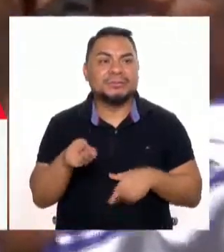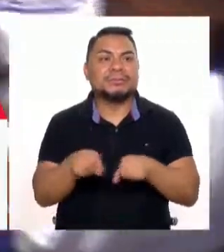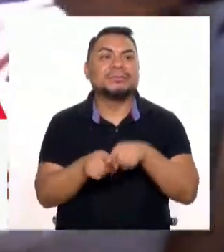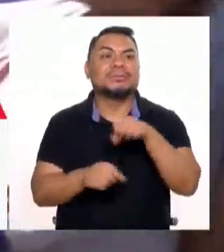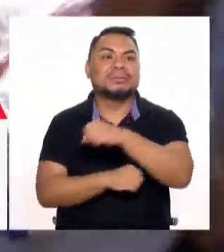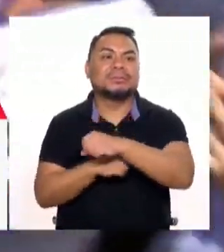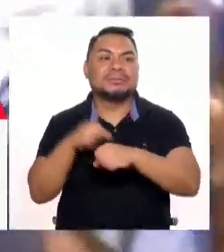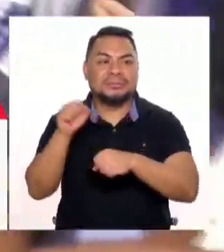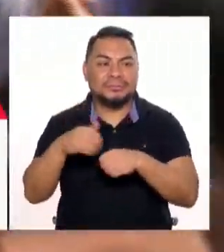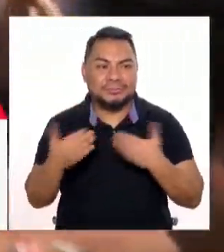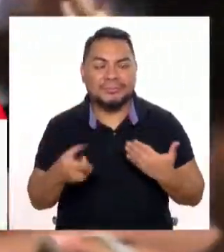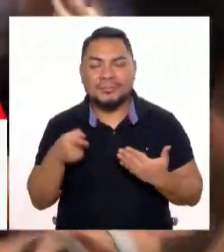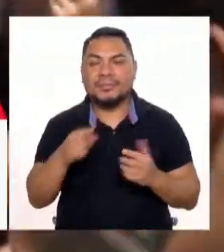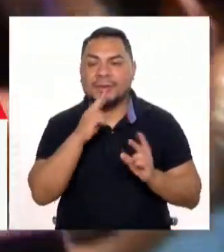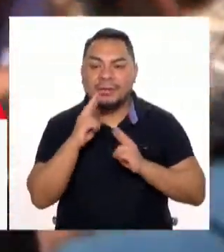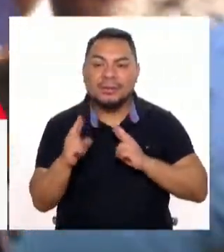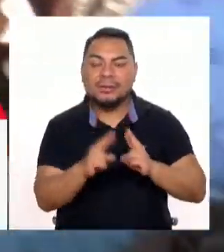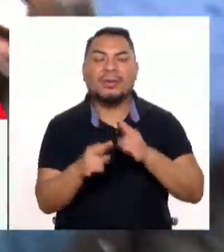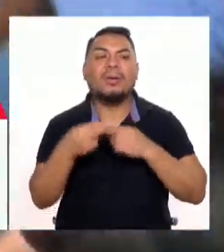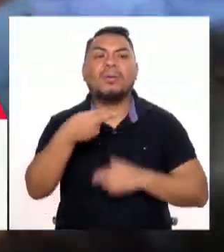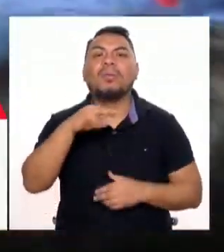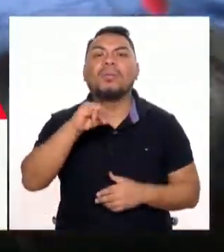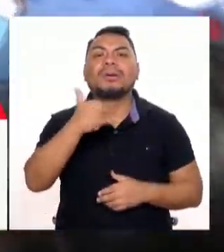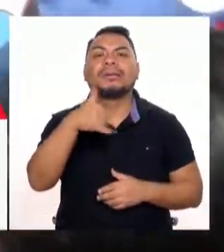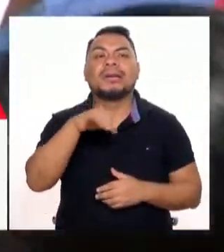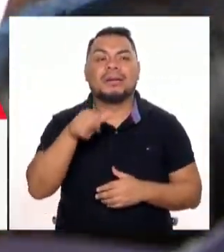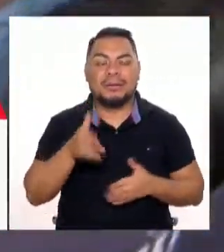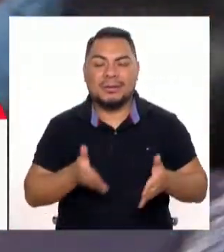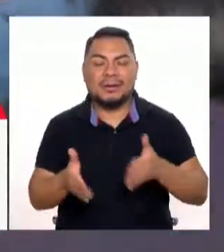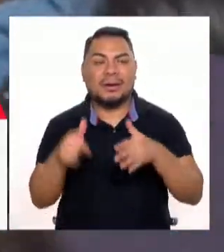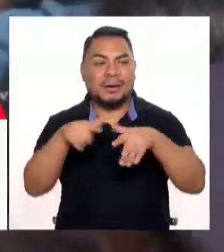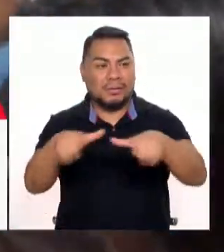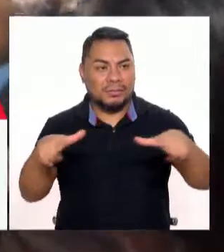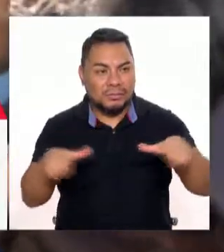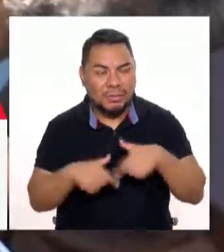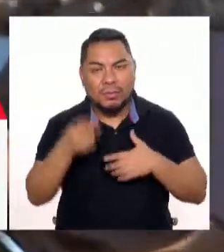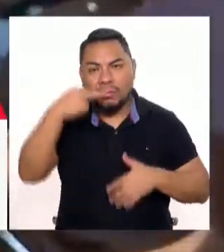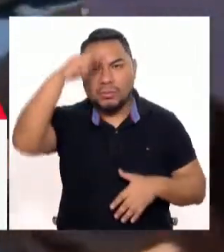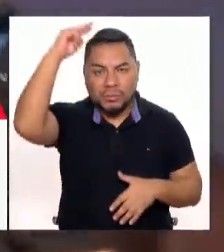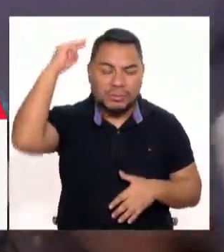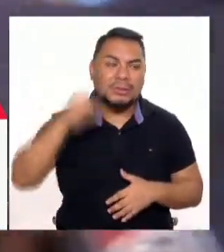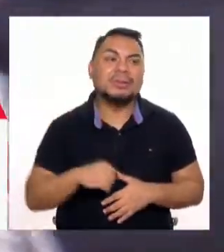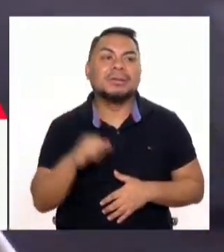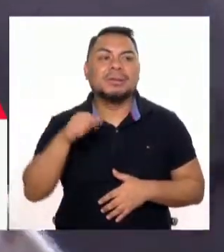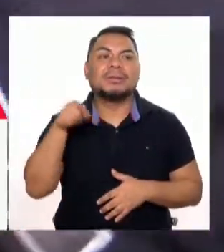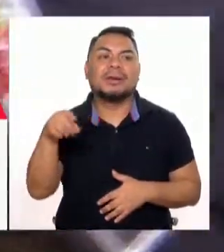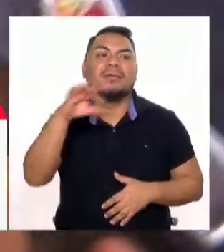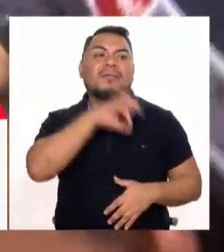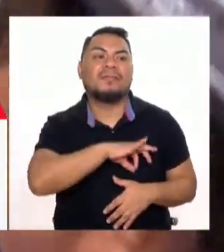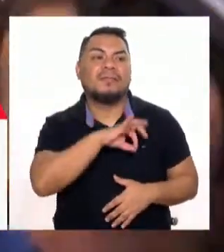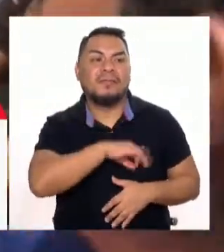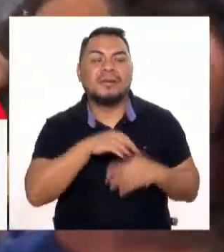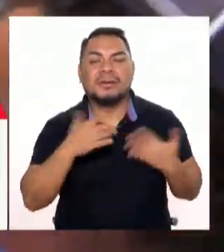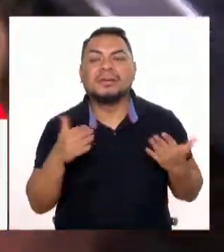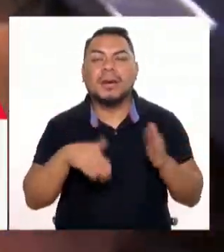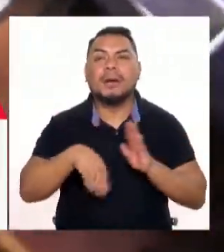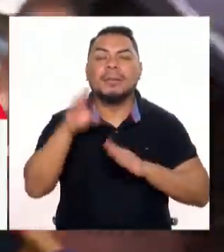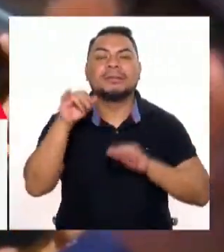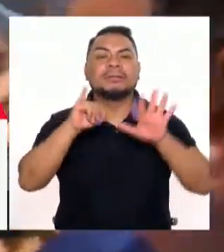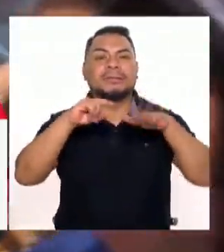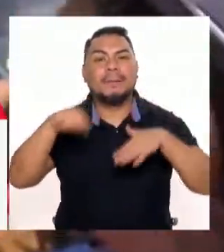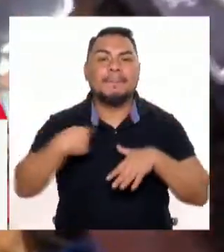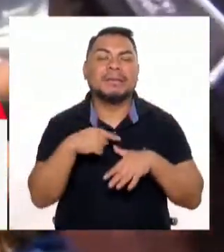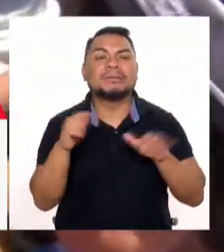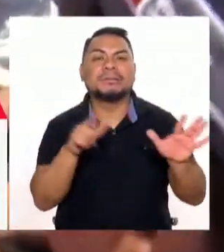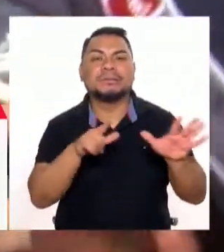está sobre el río guayaga acá en aucayaco región huánuco y va a beneficiar a más de